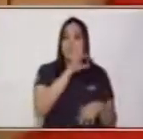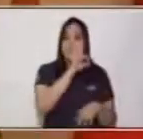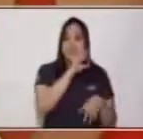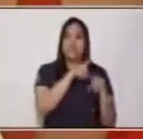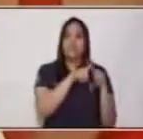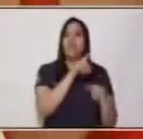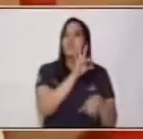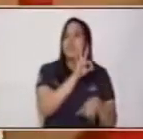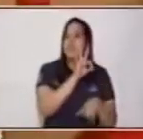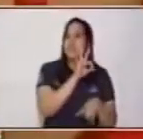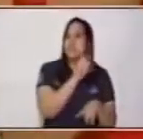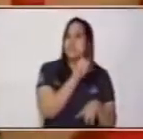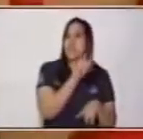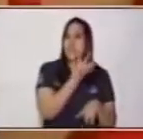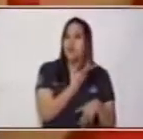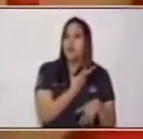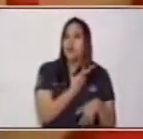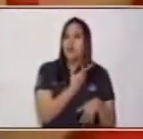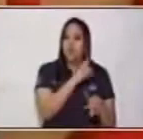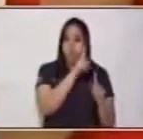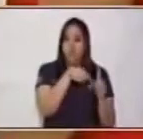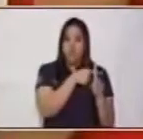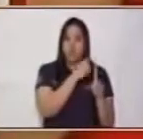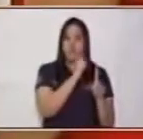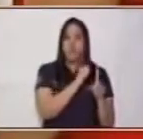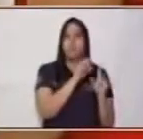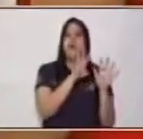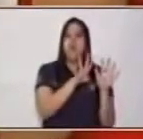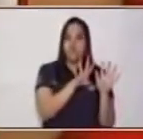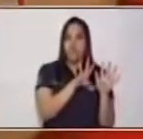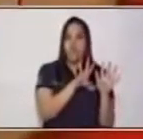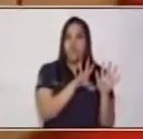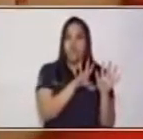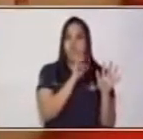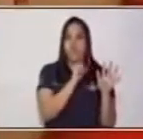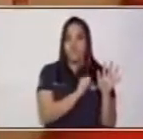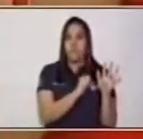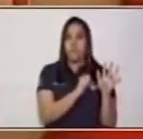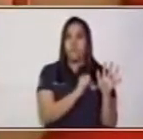3, ponemos el signo positivo, 9,